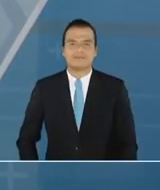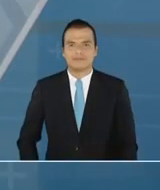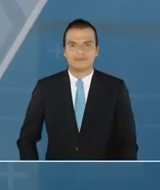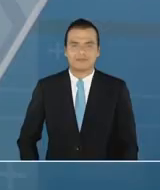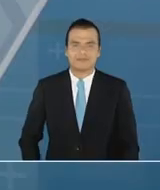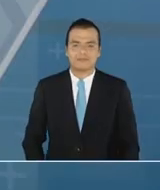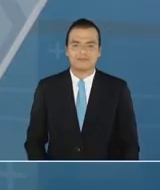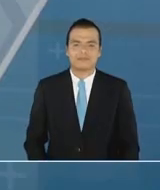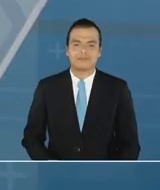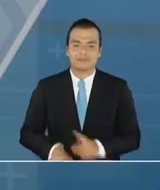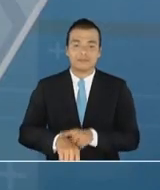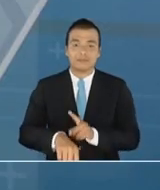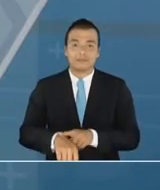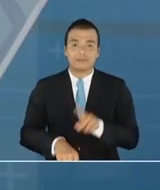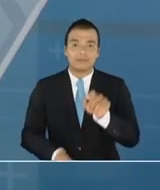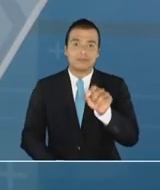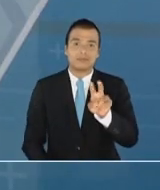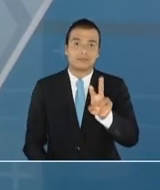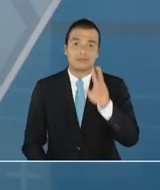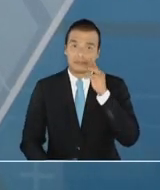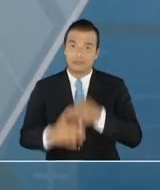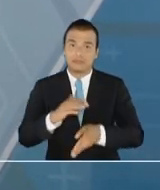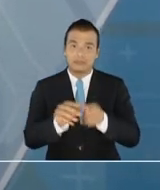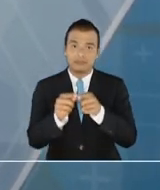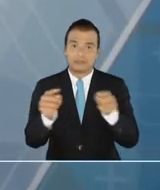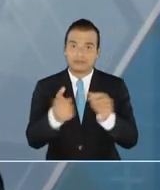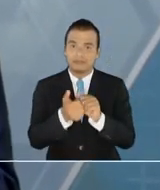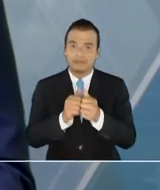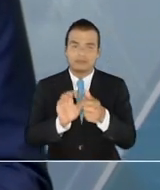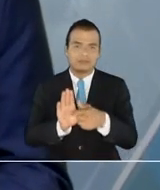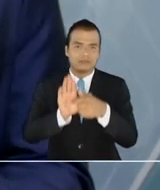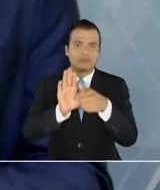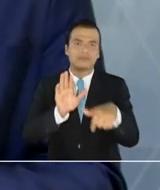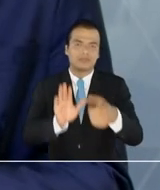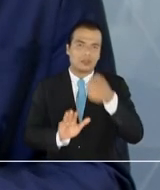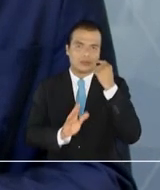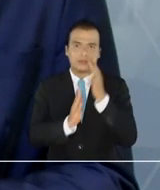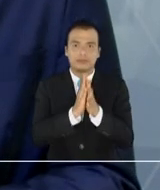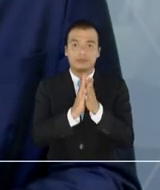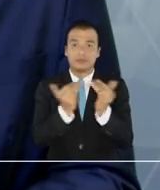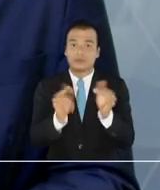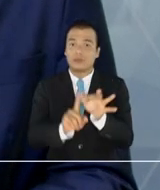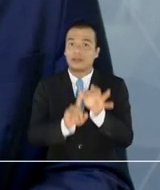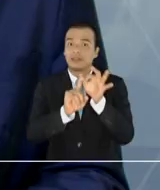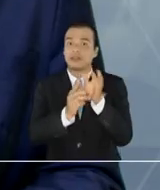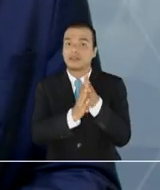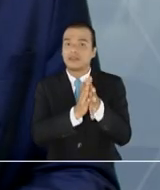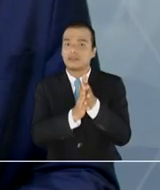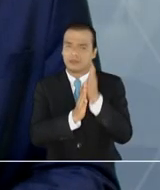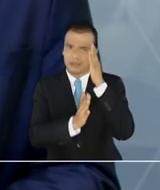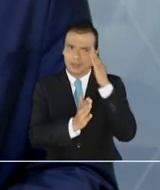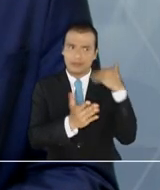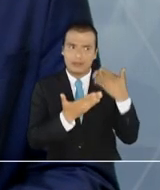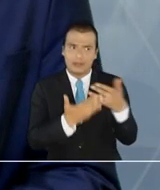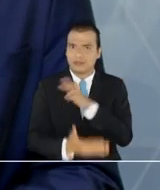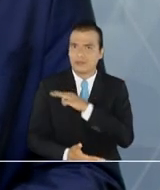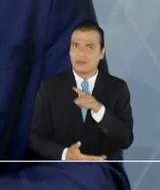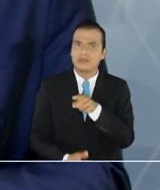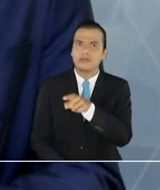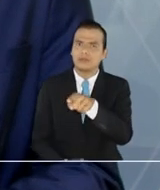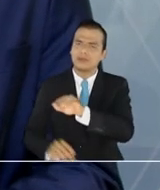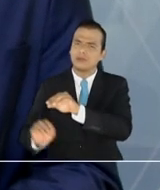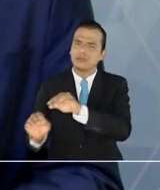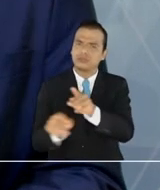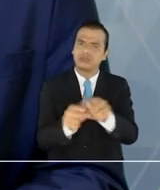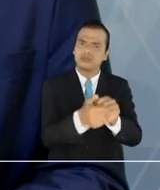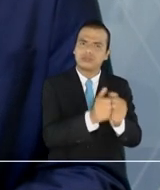volvemos con la información deportiva aquí en 90 minutos hoy en especial en 90 conozca Cómo es el proceso formativo de los paratletas de la región sus